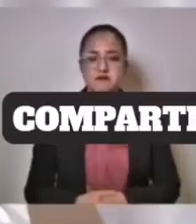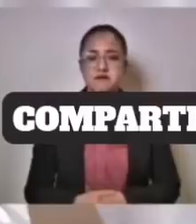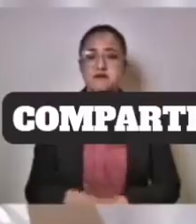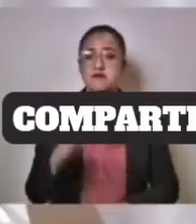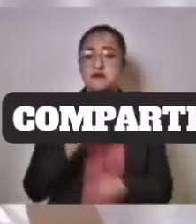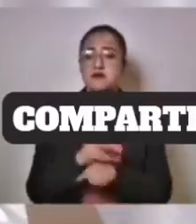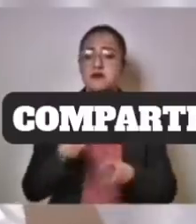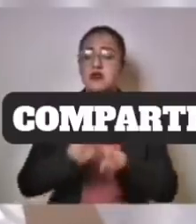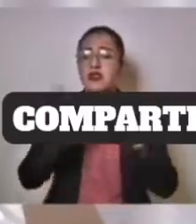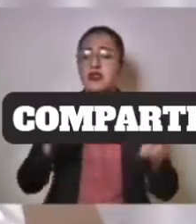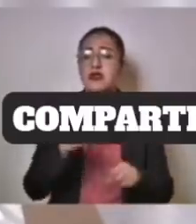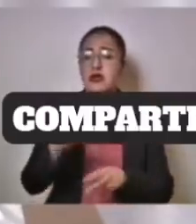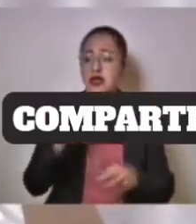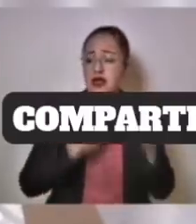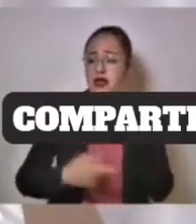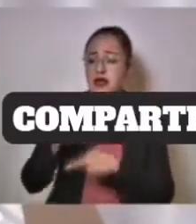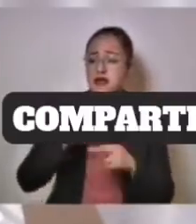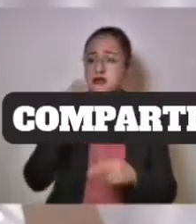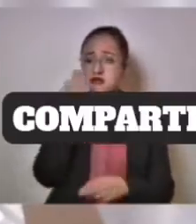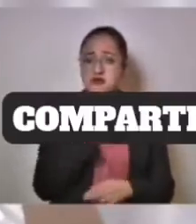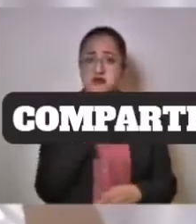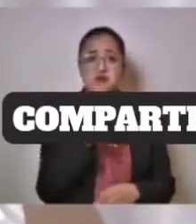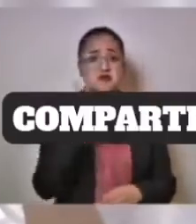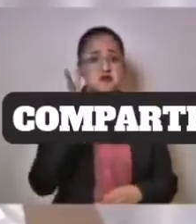Menos el tema de regreso a clases.